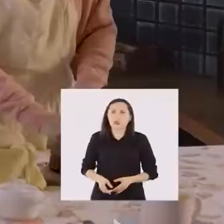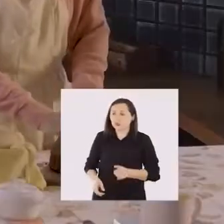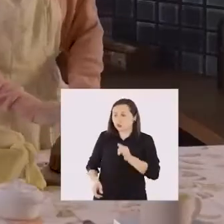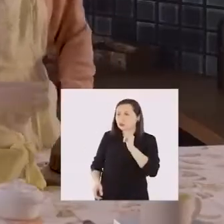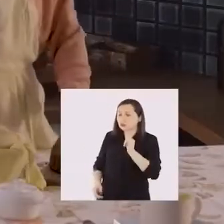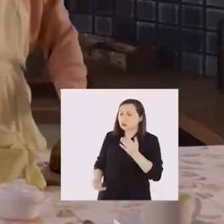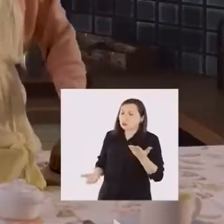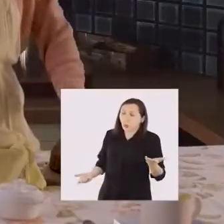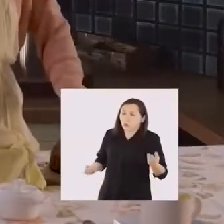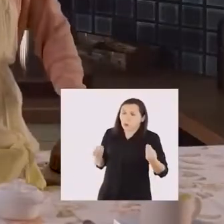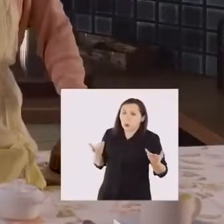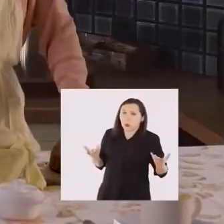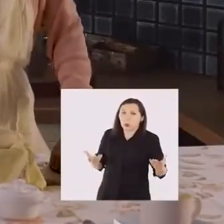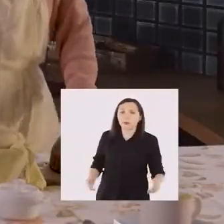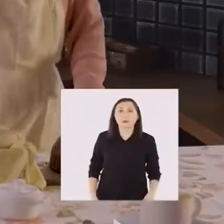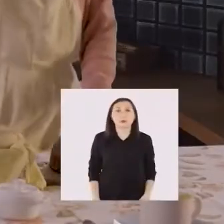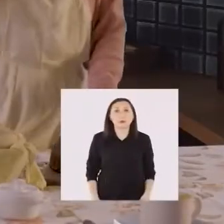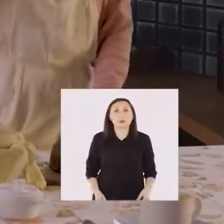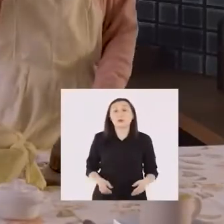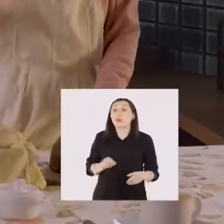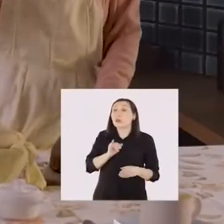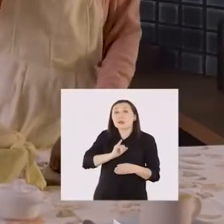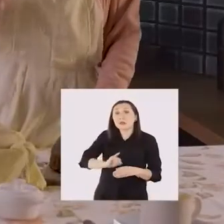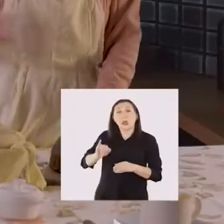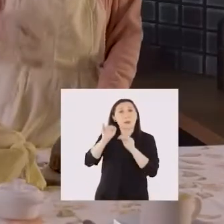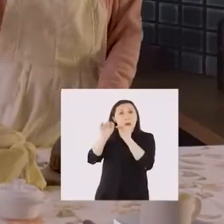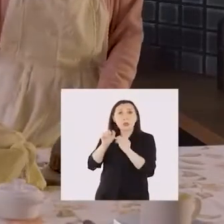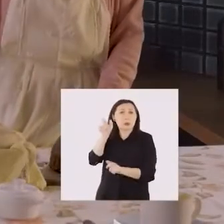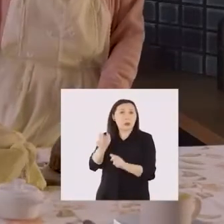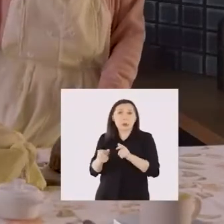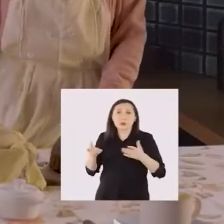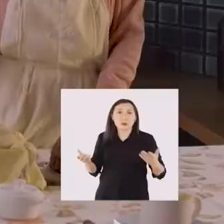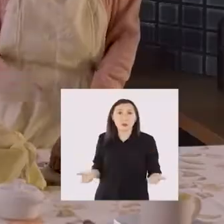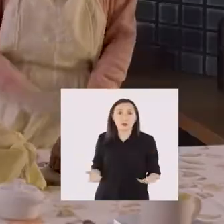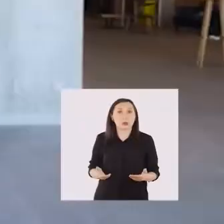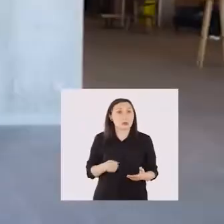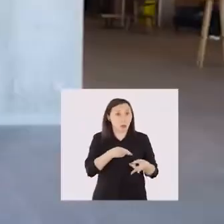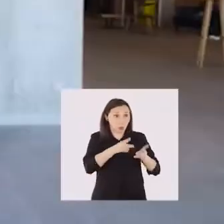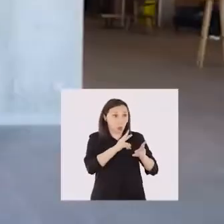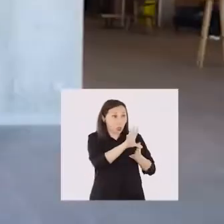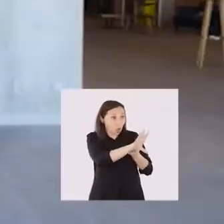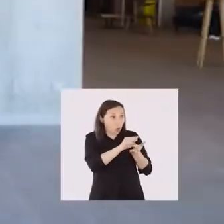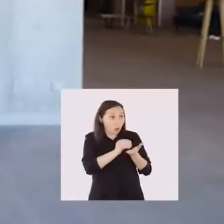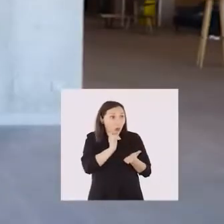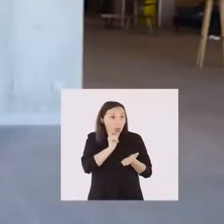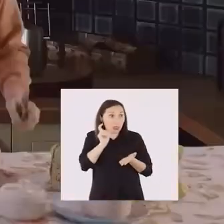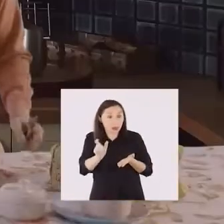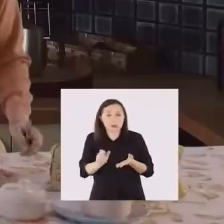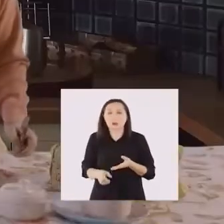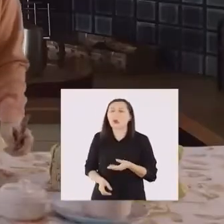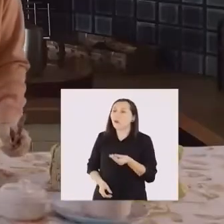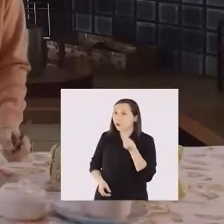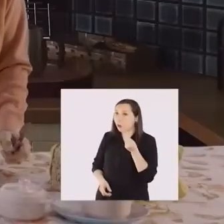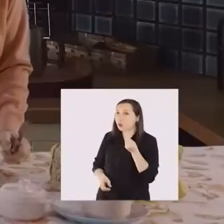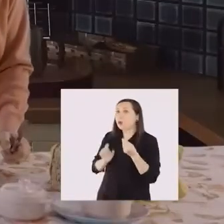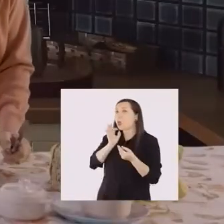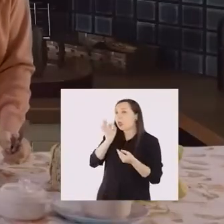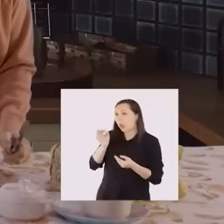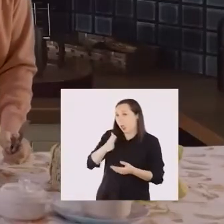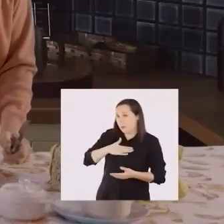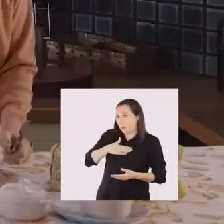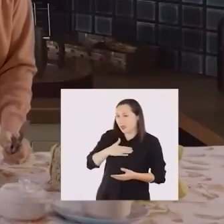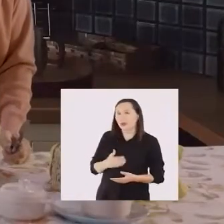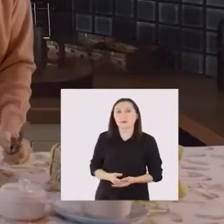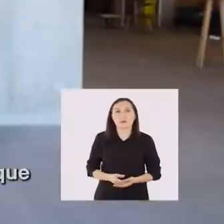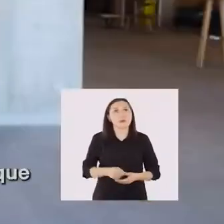¿Usted? Sí, obvio. Son siempre los mismos. ¿Nos deja usar su frase? Bueno, pero